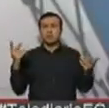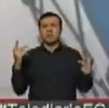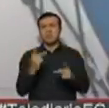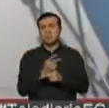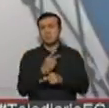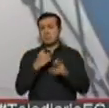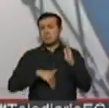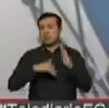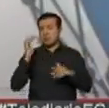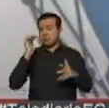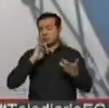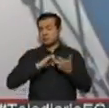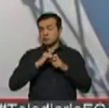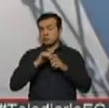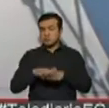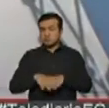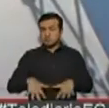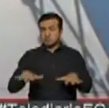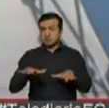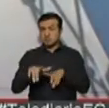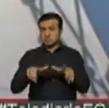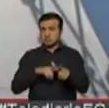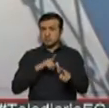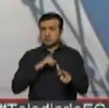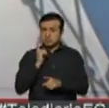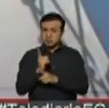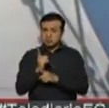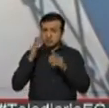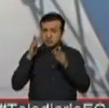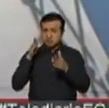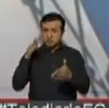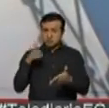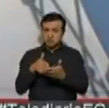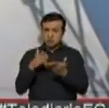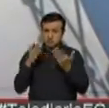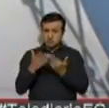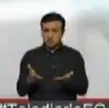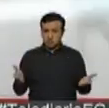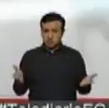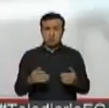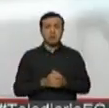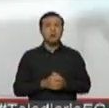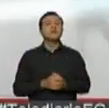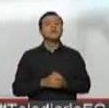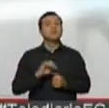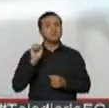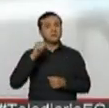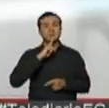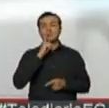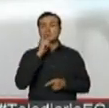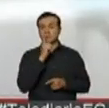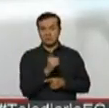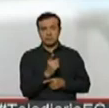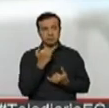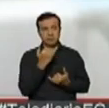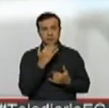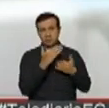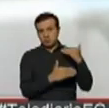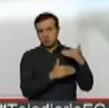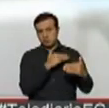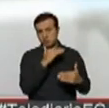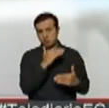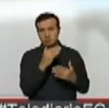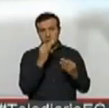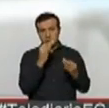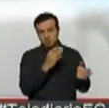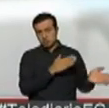profundizando la situación allá. Hay que atacar de raíz ya este tema. Definitivamente este es el proceso en el que nosotros